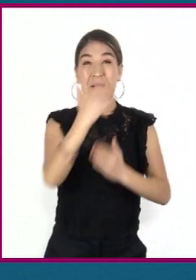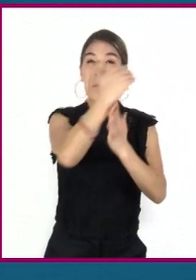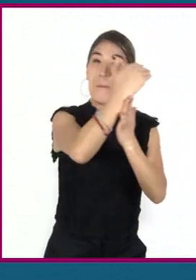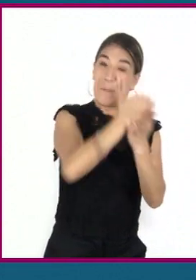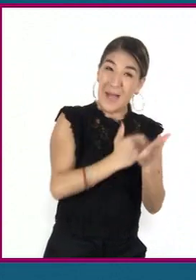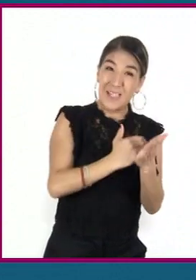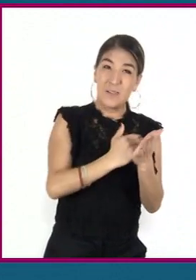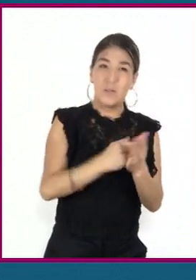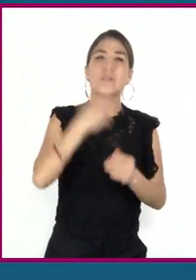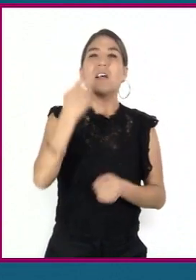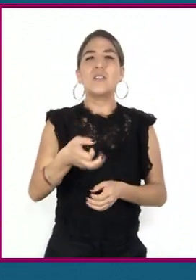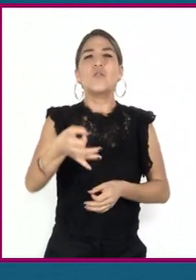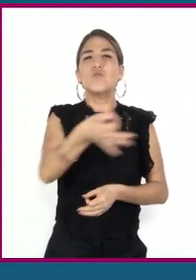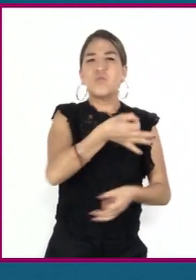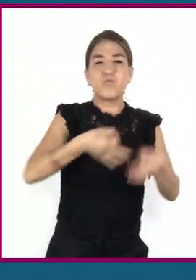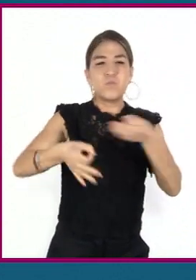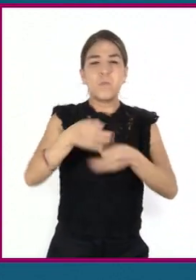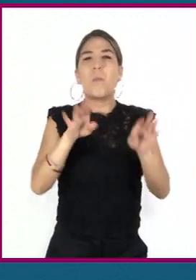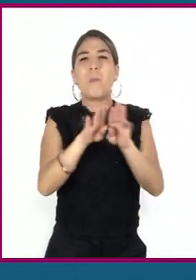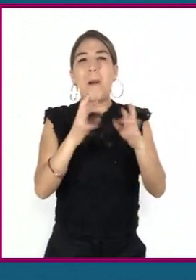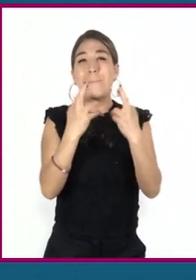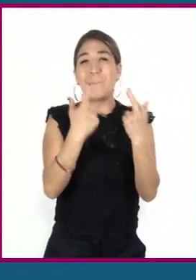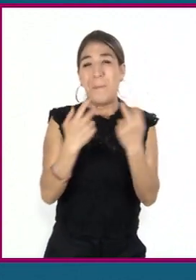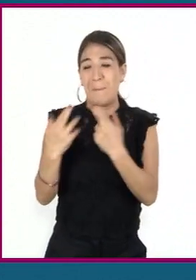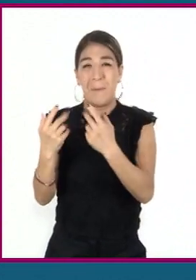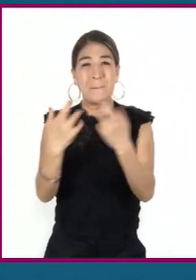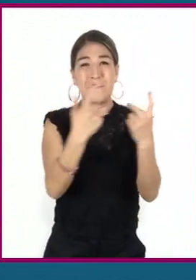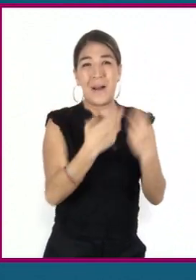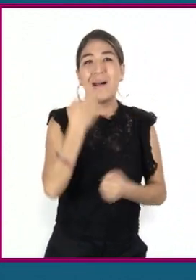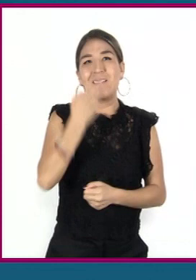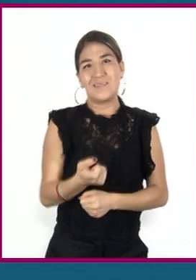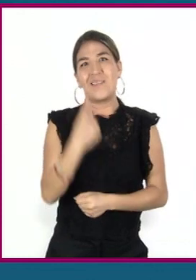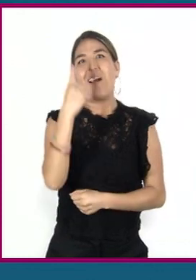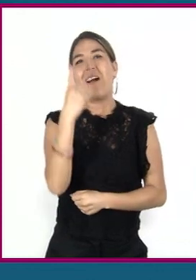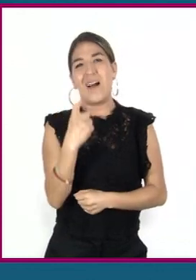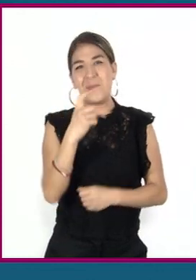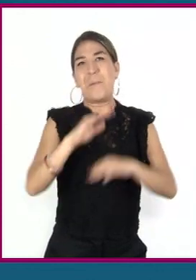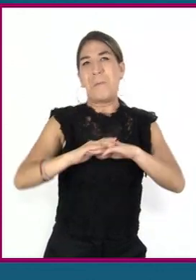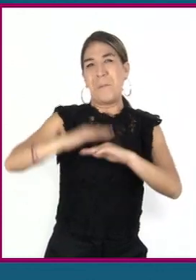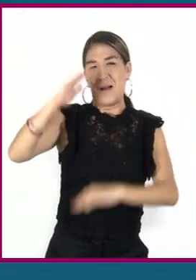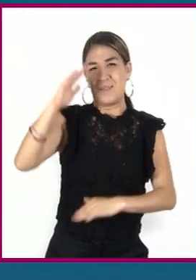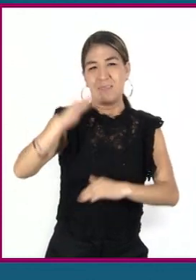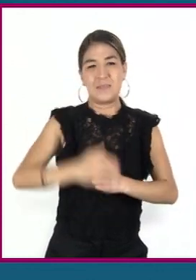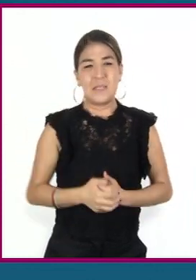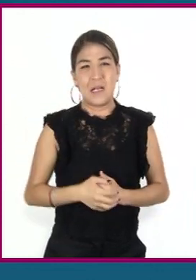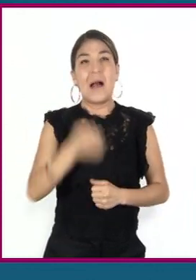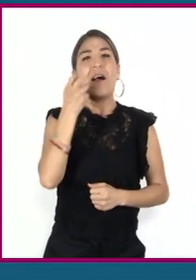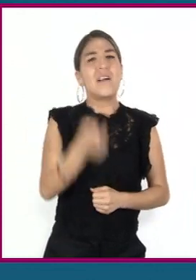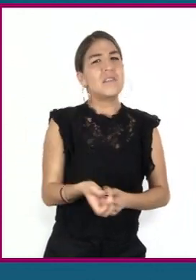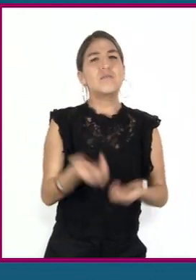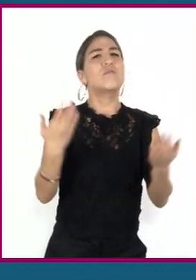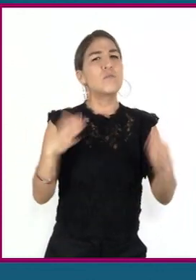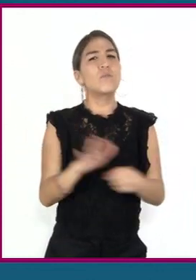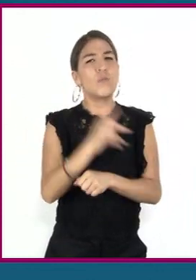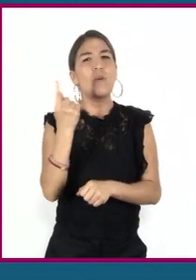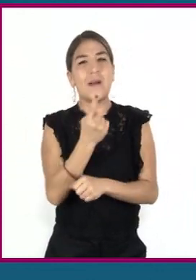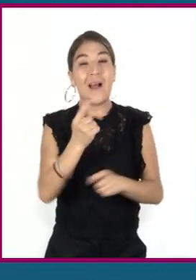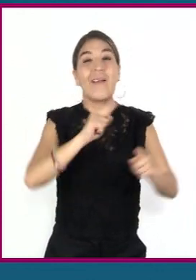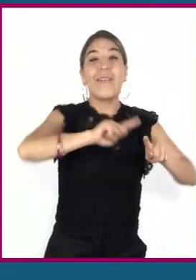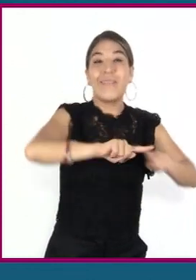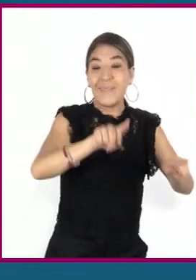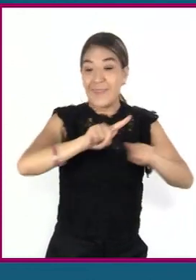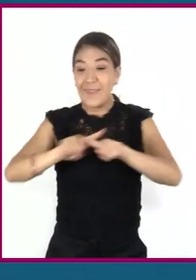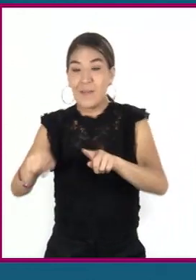menor, los glóbulos se reventarían debido a la entrada excesiva de agua. Esto sucedería por la diferencia